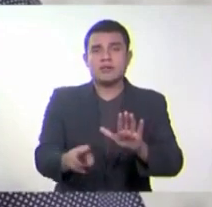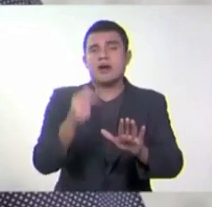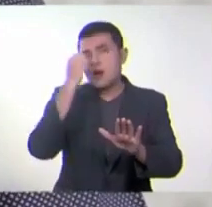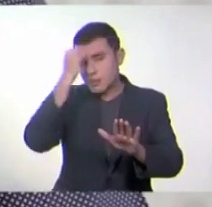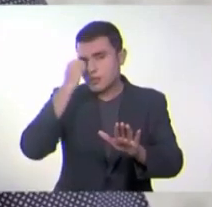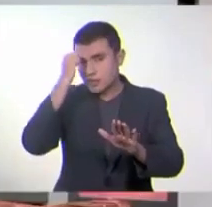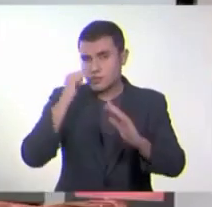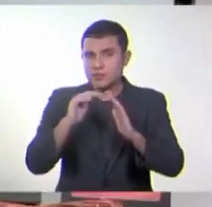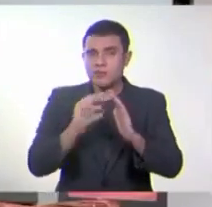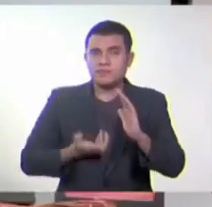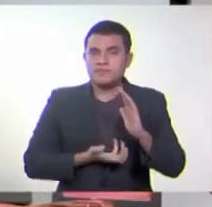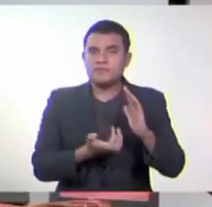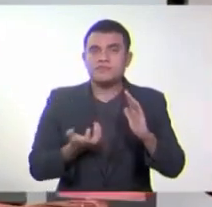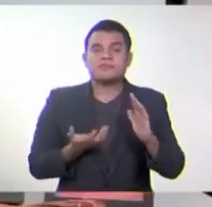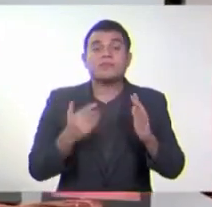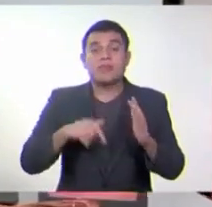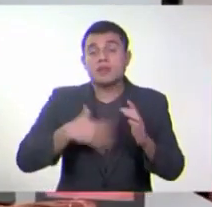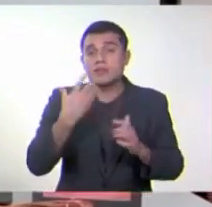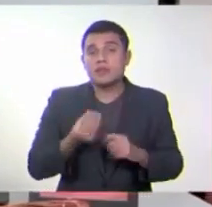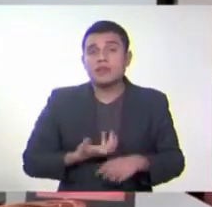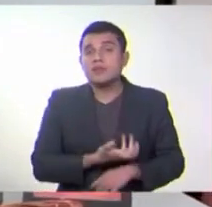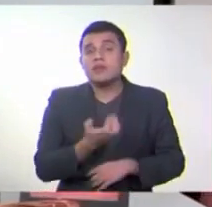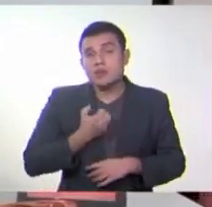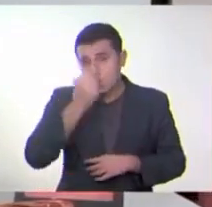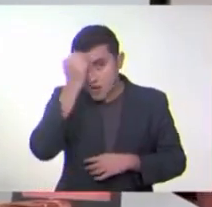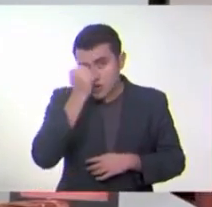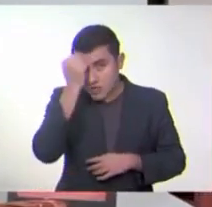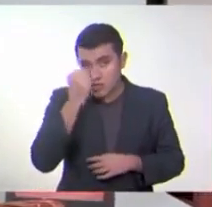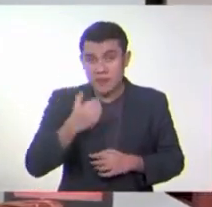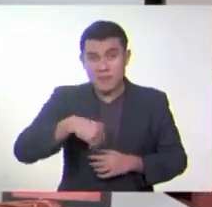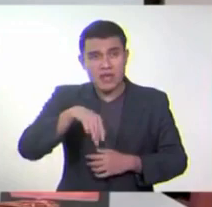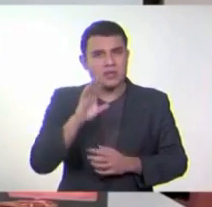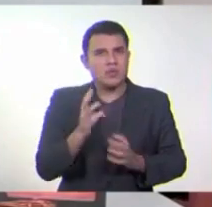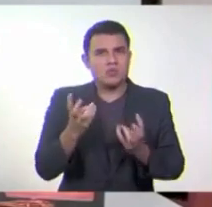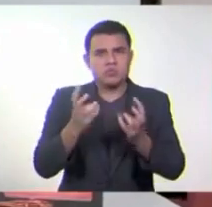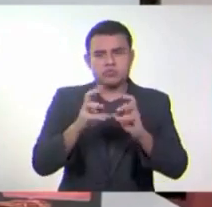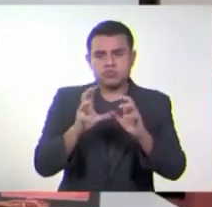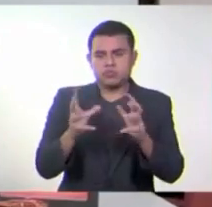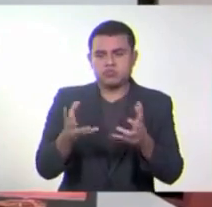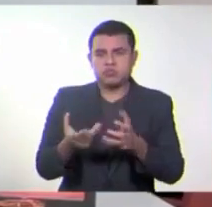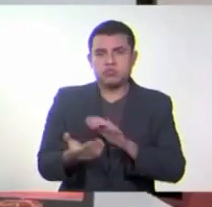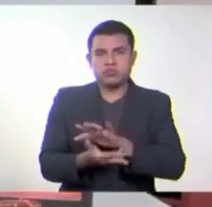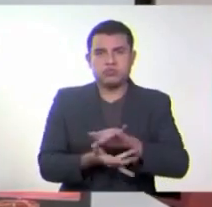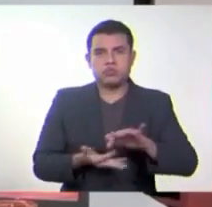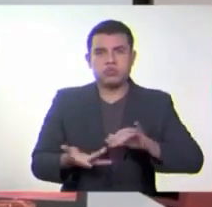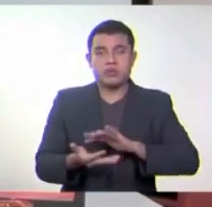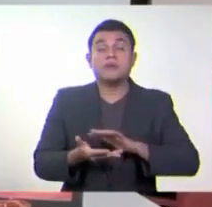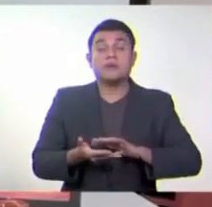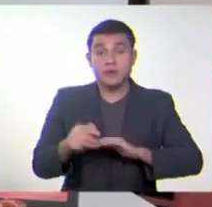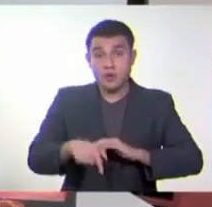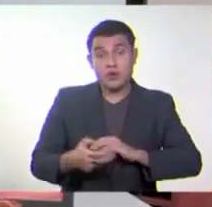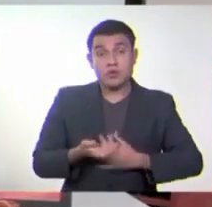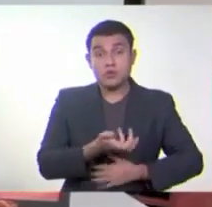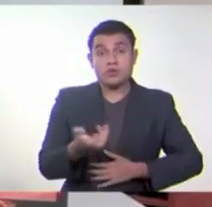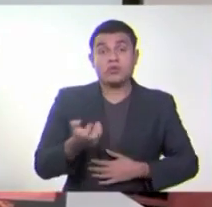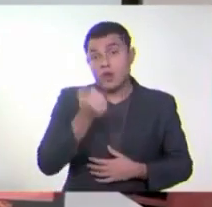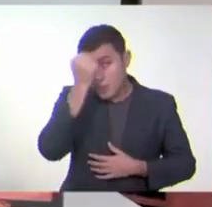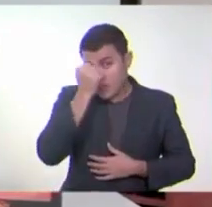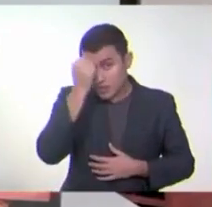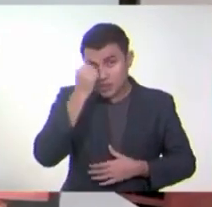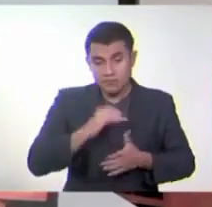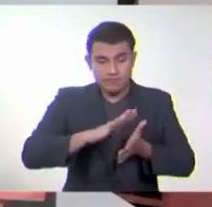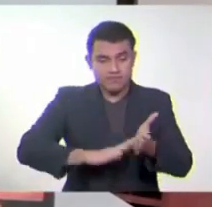Casa. Este día vamos a aprender más sobre el maravilloso mundo de la ciencia. Hoy veremos la